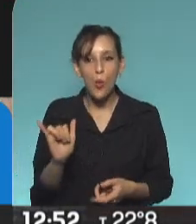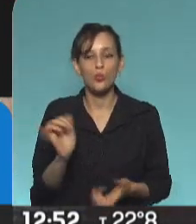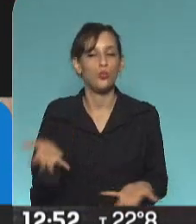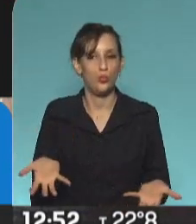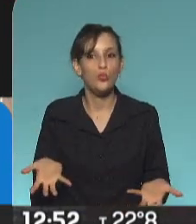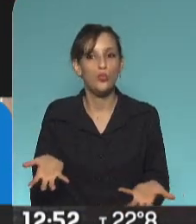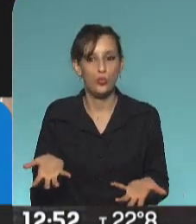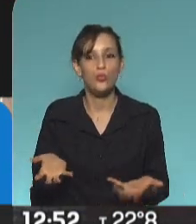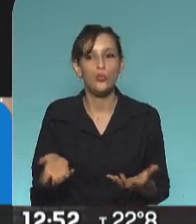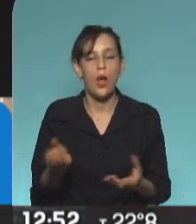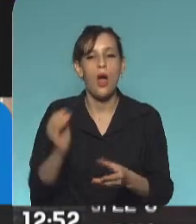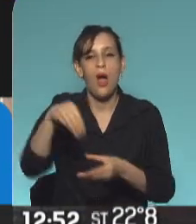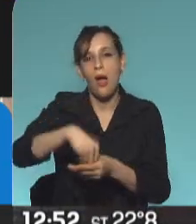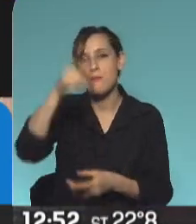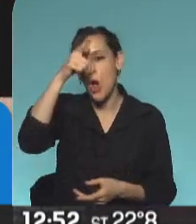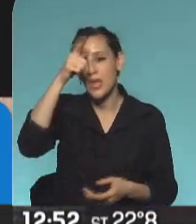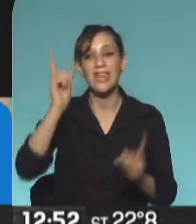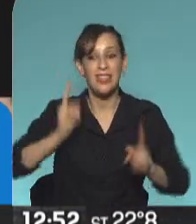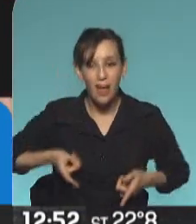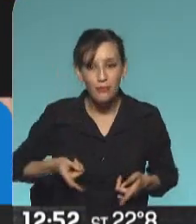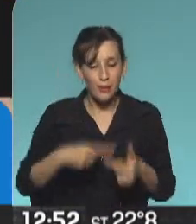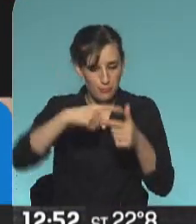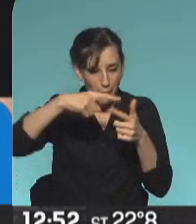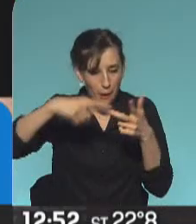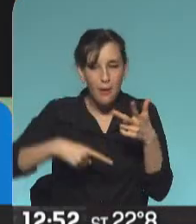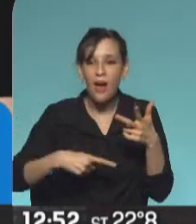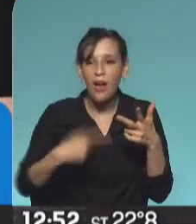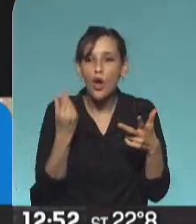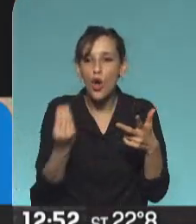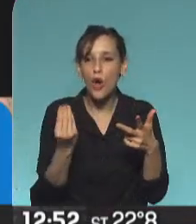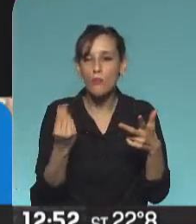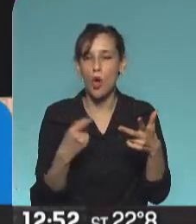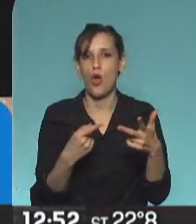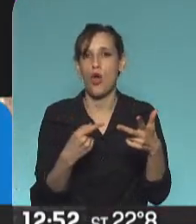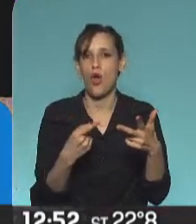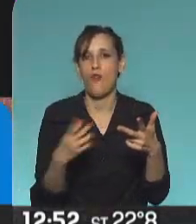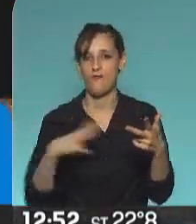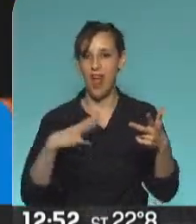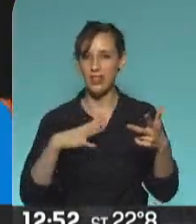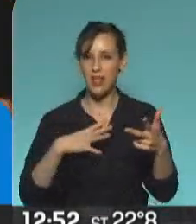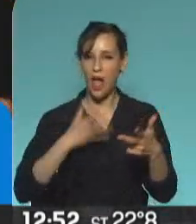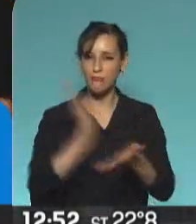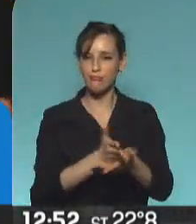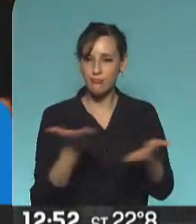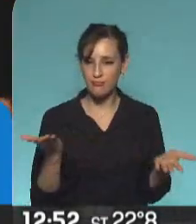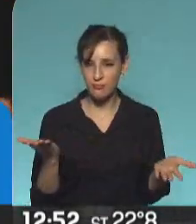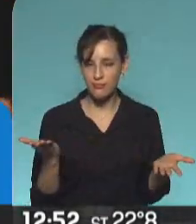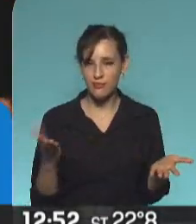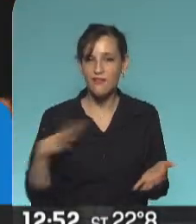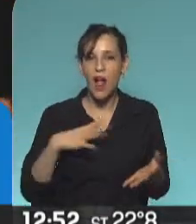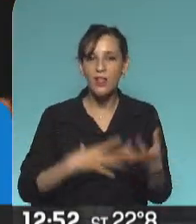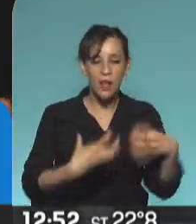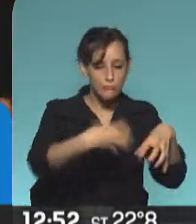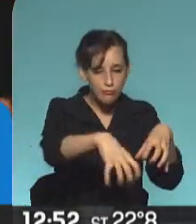de la fuerza de seguridad dentro de la policía como todo eso estaba toda totalmente desarticulado y no se comunicaron entre sí para